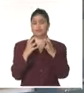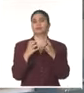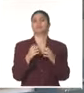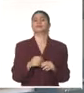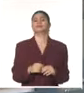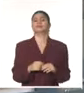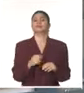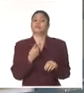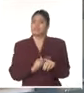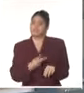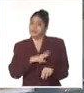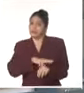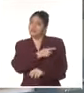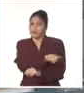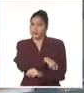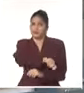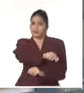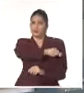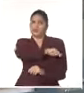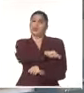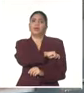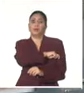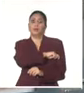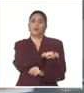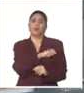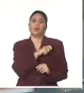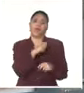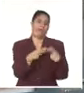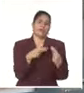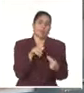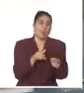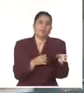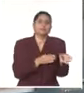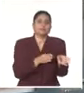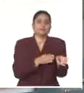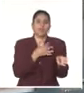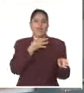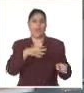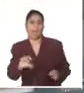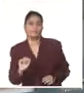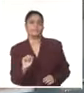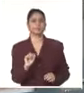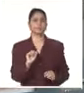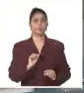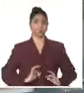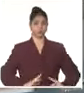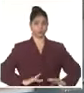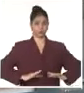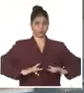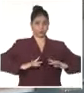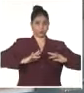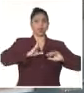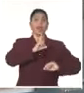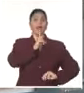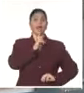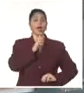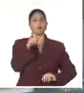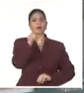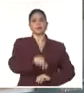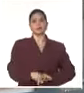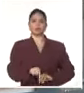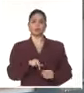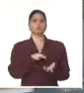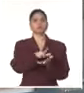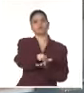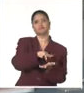la población caiga en imprudencia. Imprudencia de cruzar ríos, de cruzar lugares con